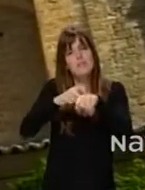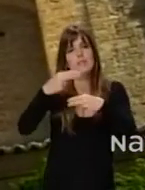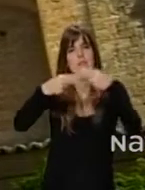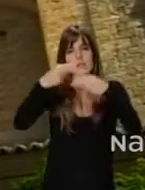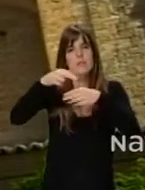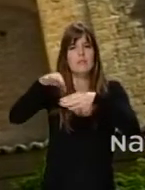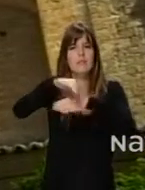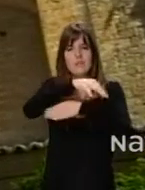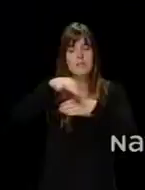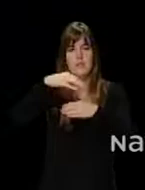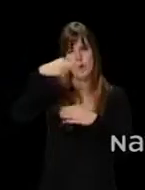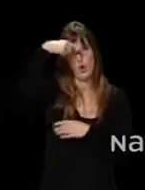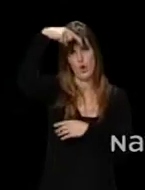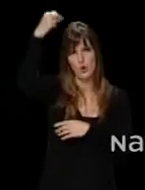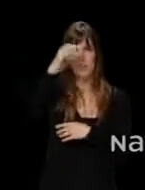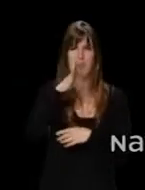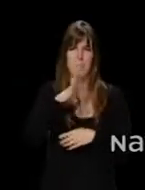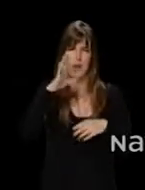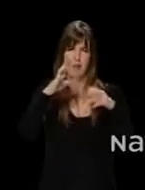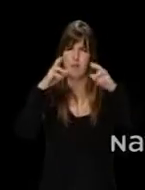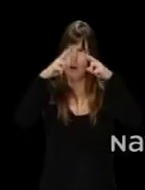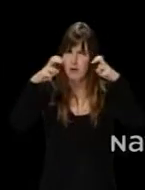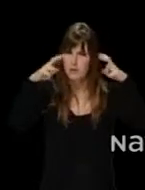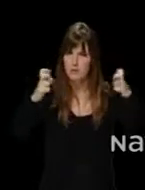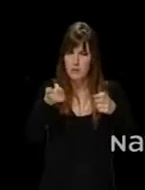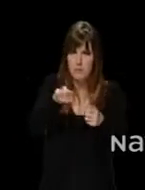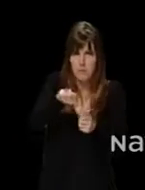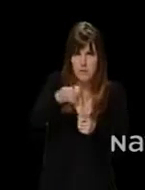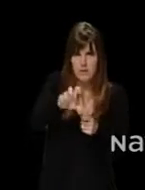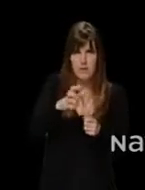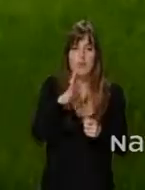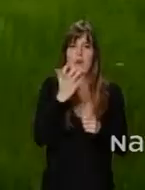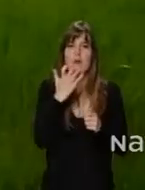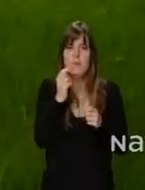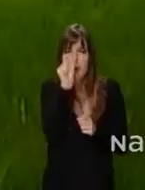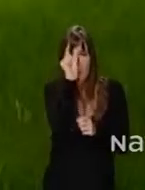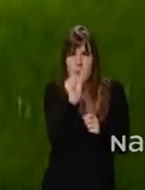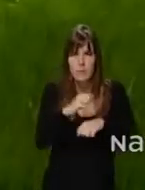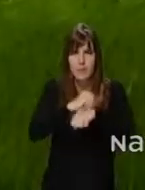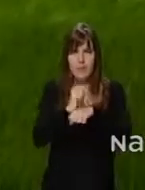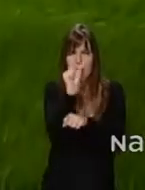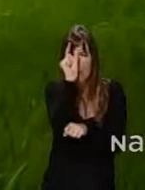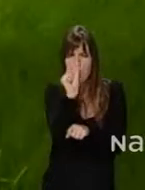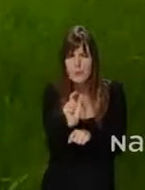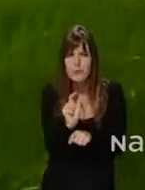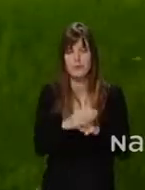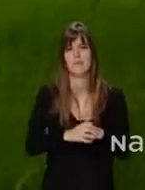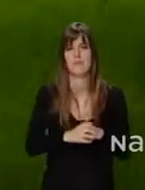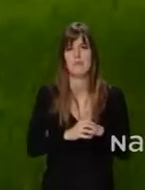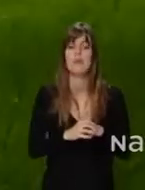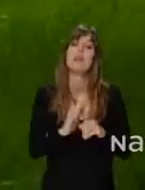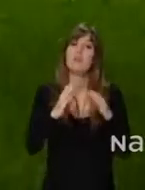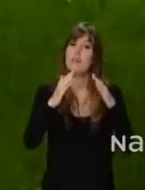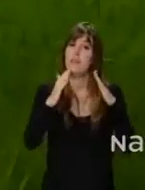de fortaleza. Un ejemplo de ello son sus famosos matacanes. Y si hablamos de edificios, hay que